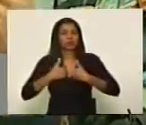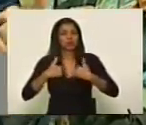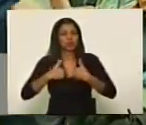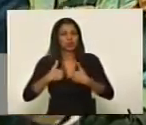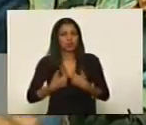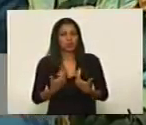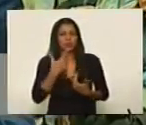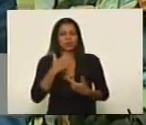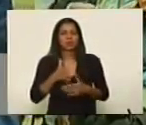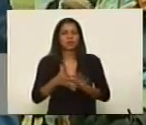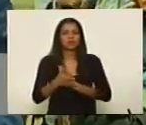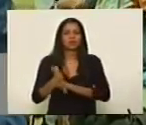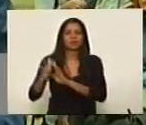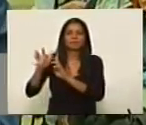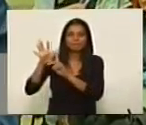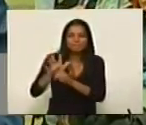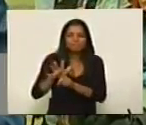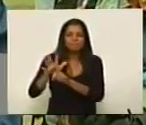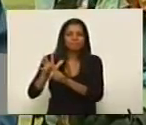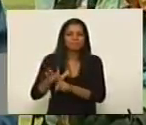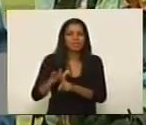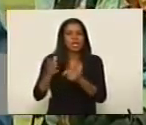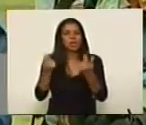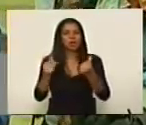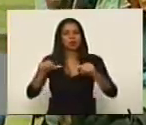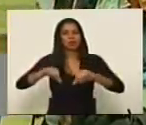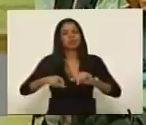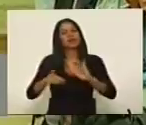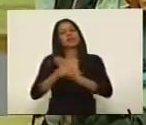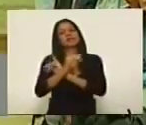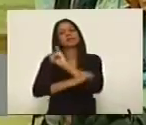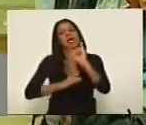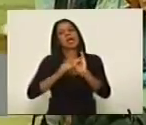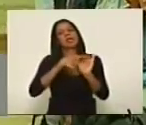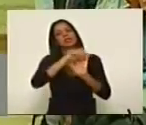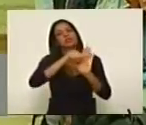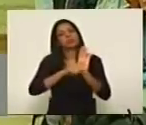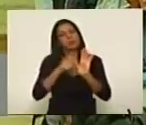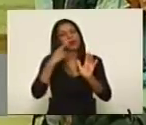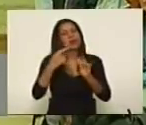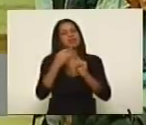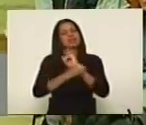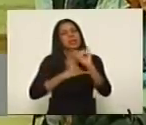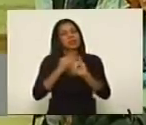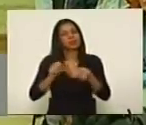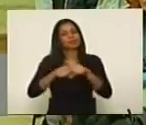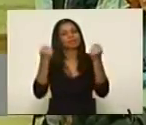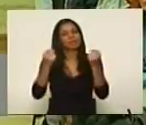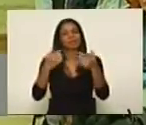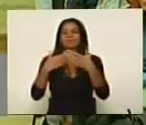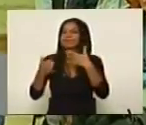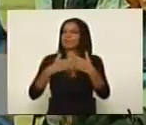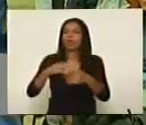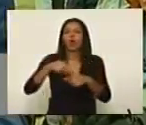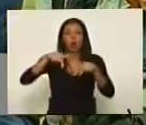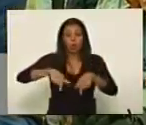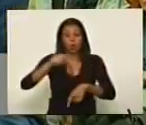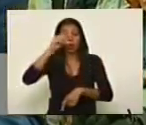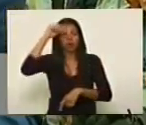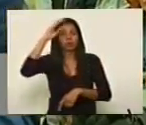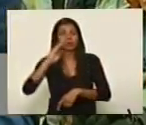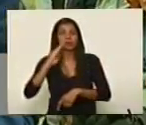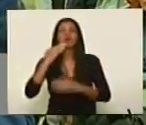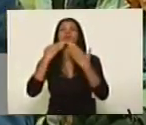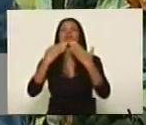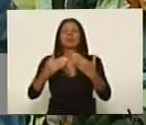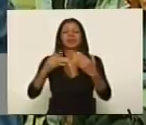un apartheid económico y financiero que es violatorio al derecho internacional público y al derecho internacional privado. Pero hoy, gracias a Dios, tenemos en la conducción política